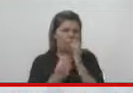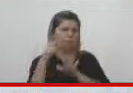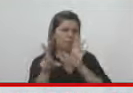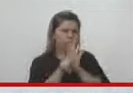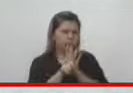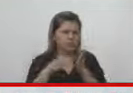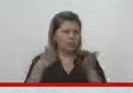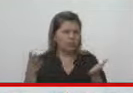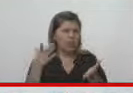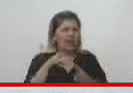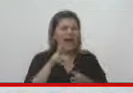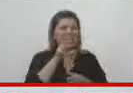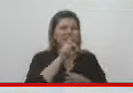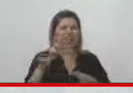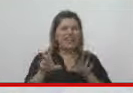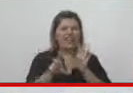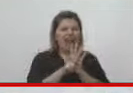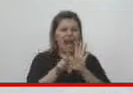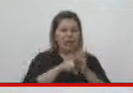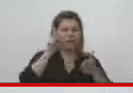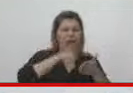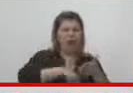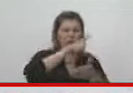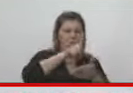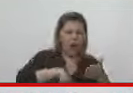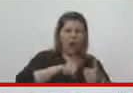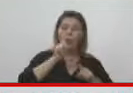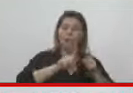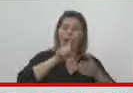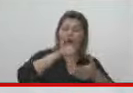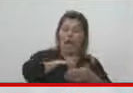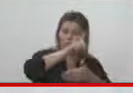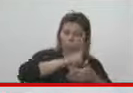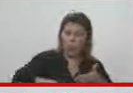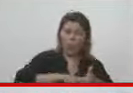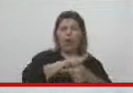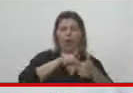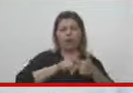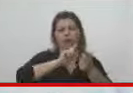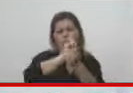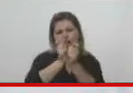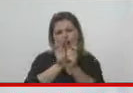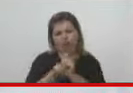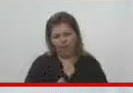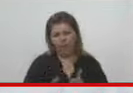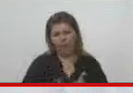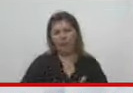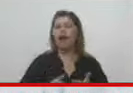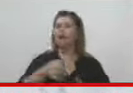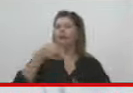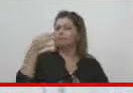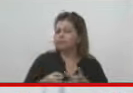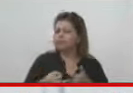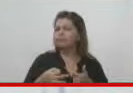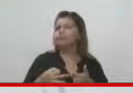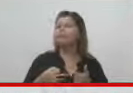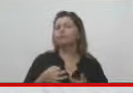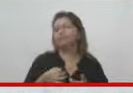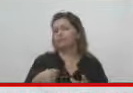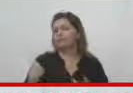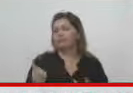normas, derogándolas en muchos casos, modificándolas, y básicamente lo que tenemos